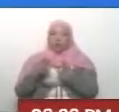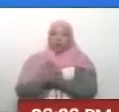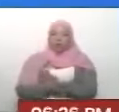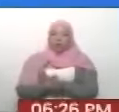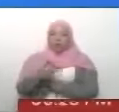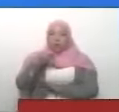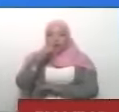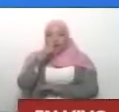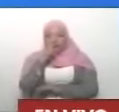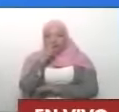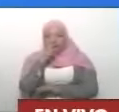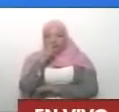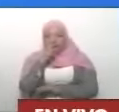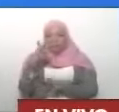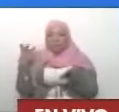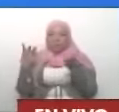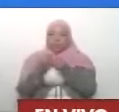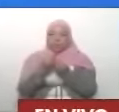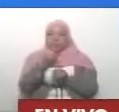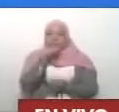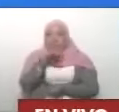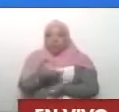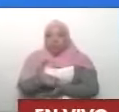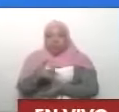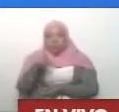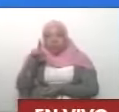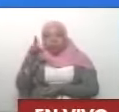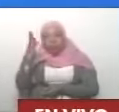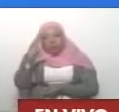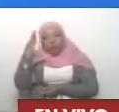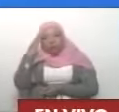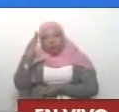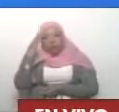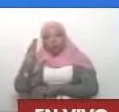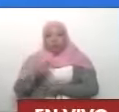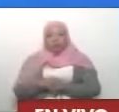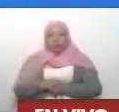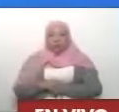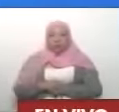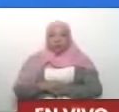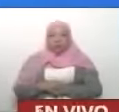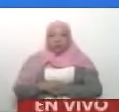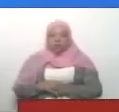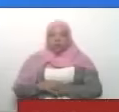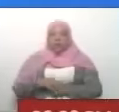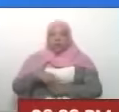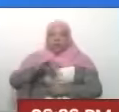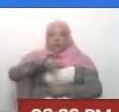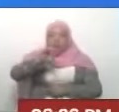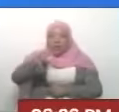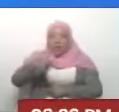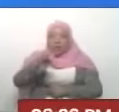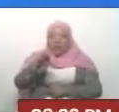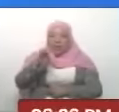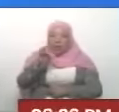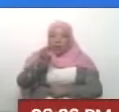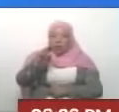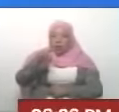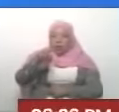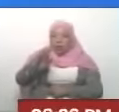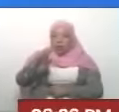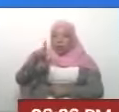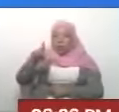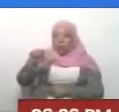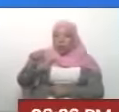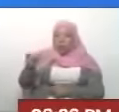Nicolás Maduro porque hay un conjunto de historiadores. Dulce creo que se llama genealogía. Sí, genealogía.